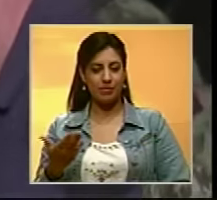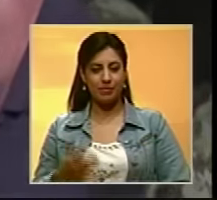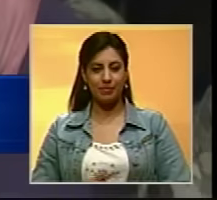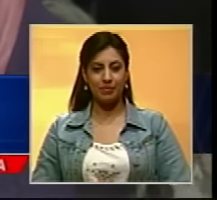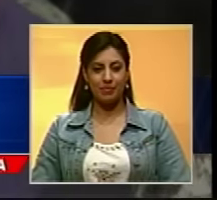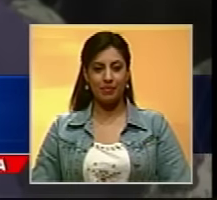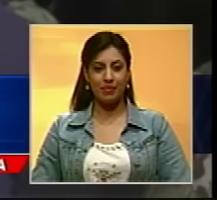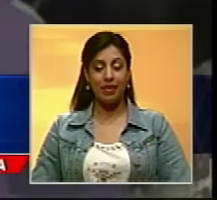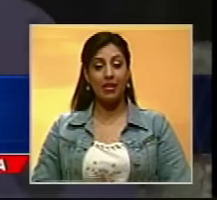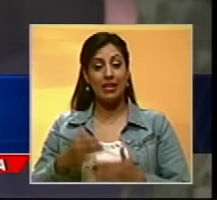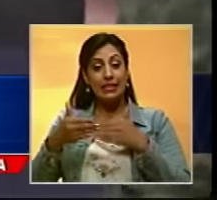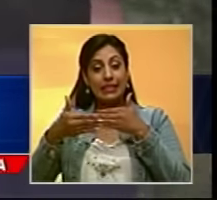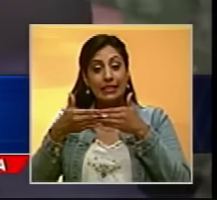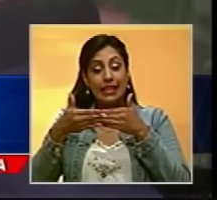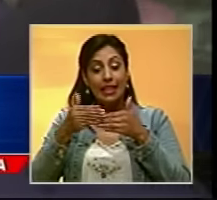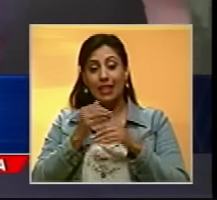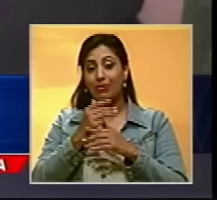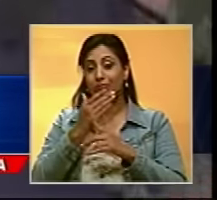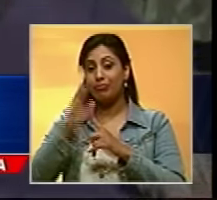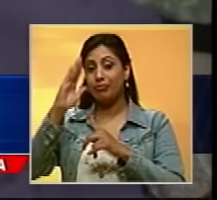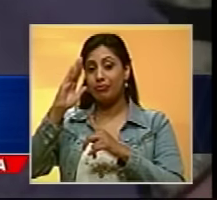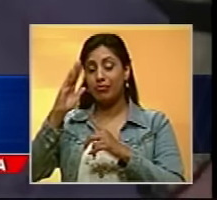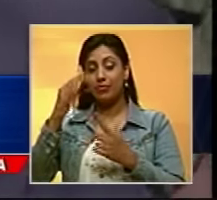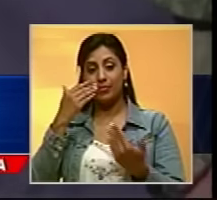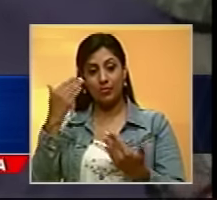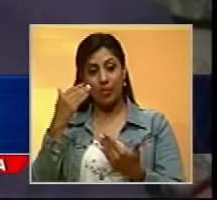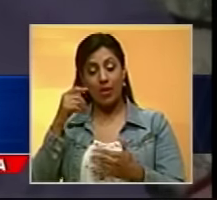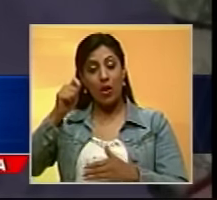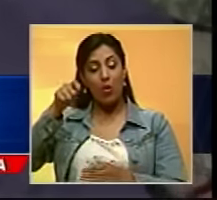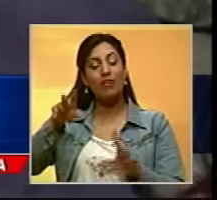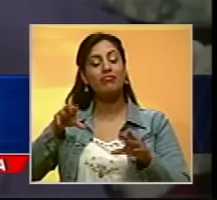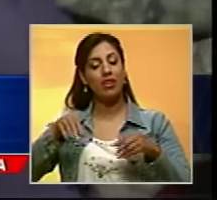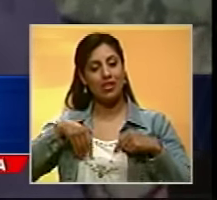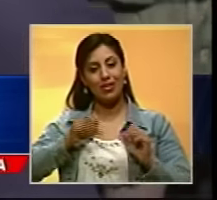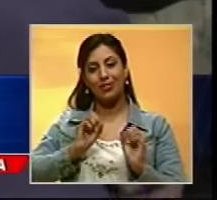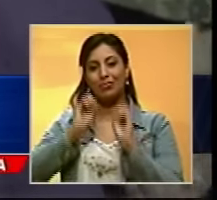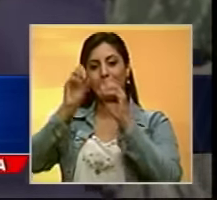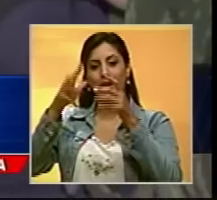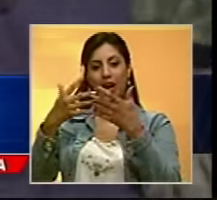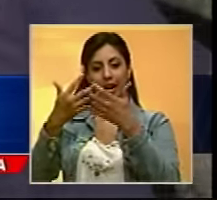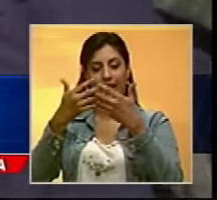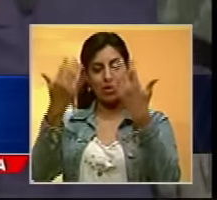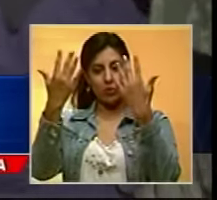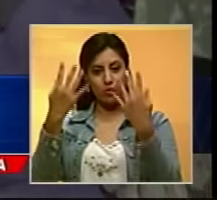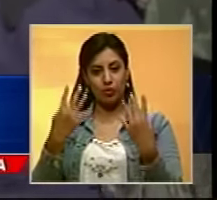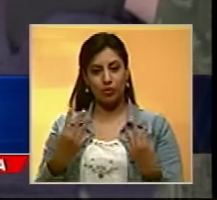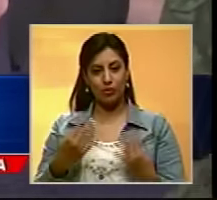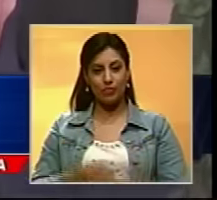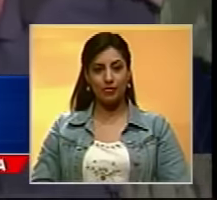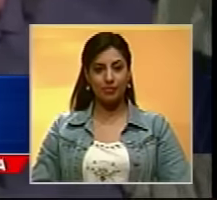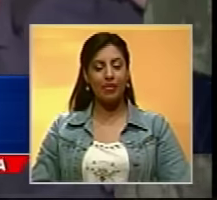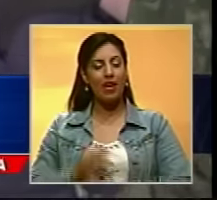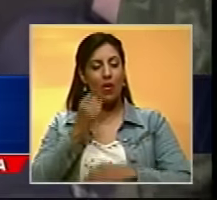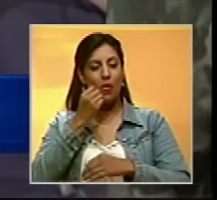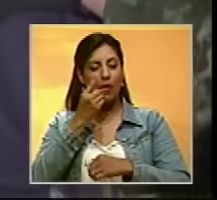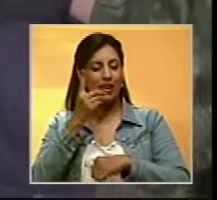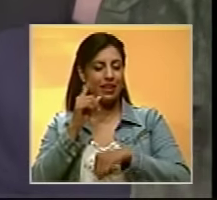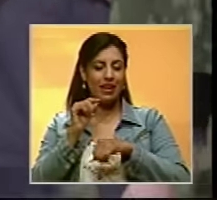regreso cerca de la extradición aceptó traslado de El Chapo guzm a Estados